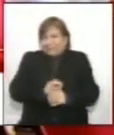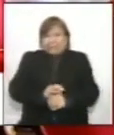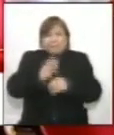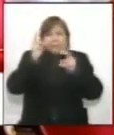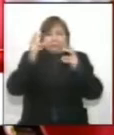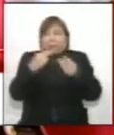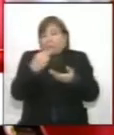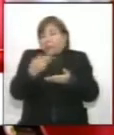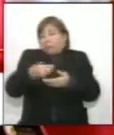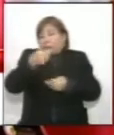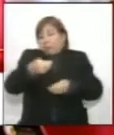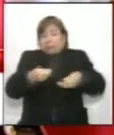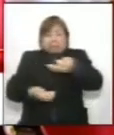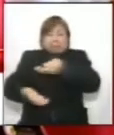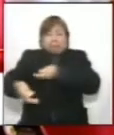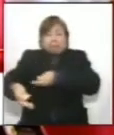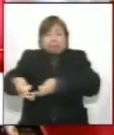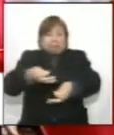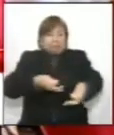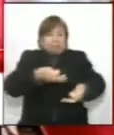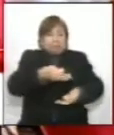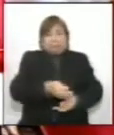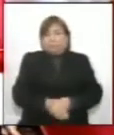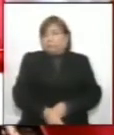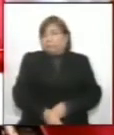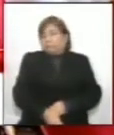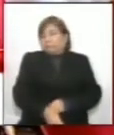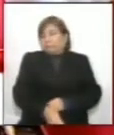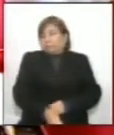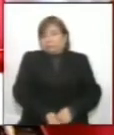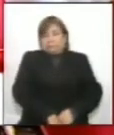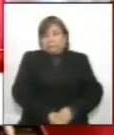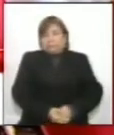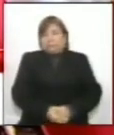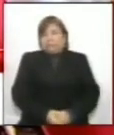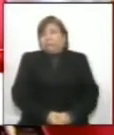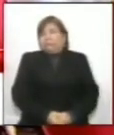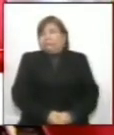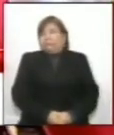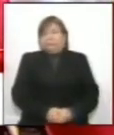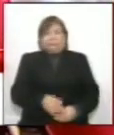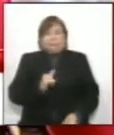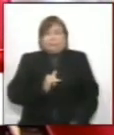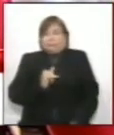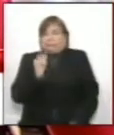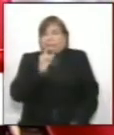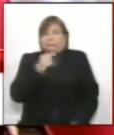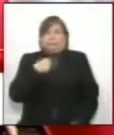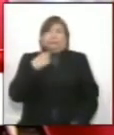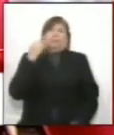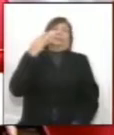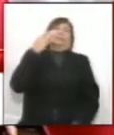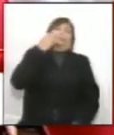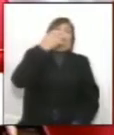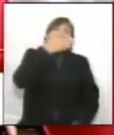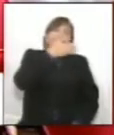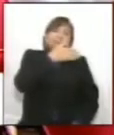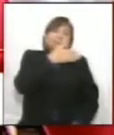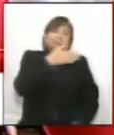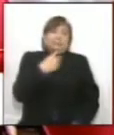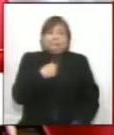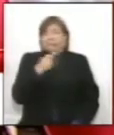acá, te doy lo de acá, o que los de acá piden esto y el resultado es esto. Porque yo no podía ir a ofrecer los votos que